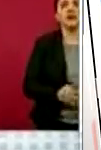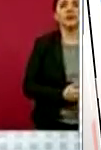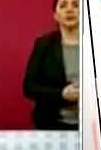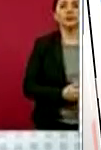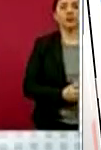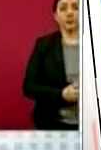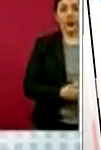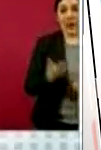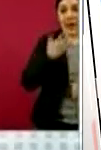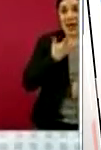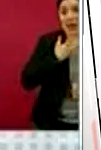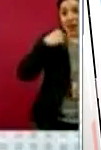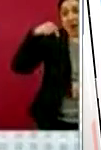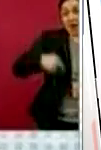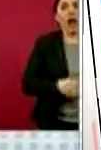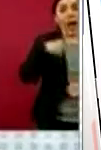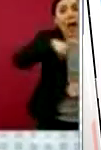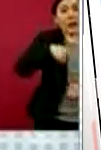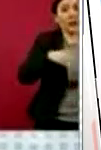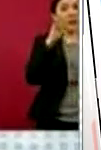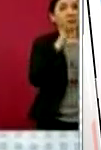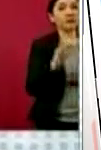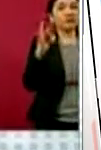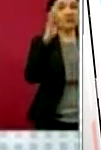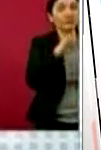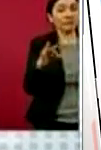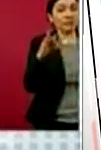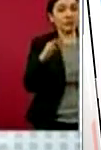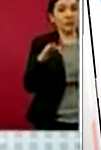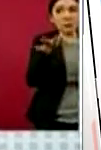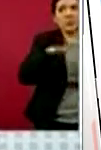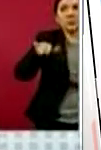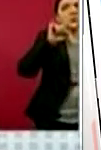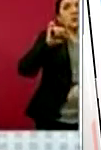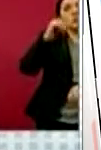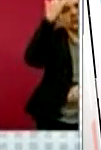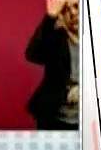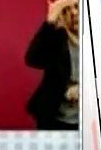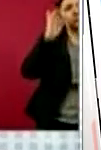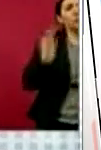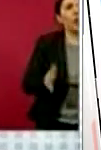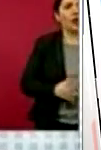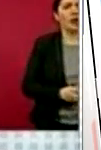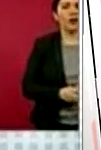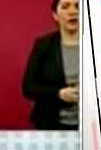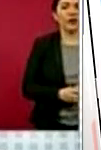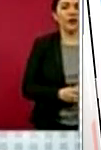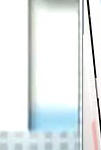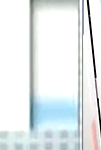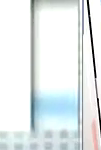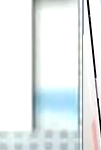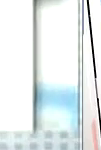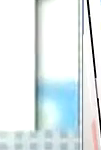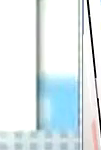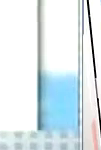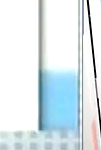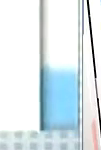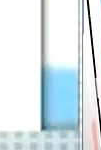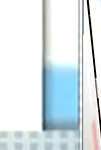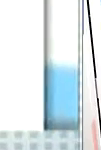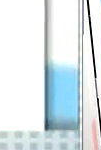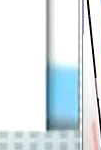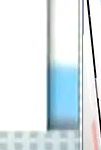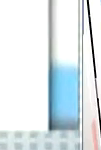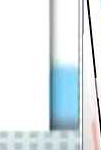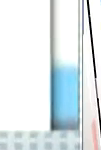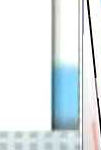que reclamaba a los países que no estaban dando lugar y espacios a las